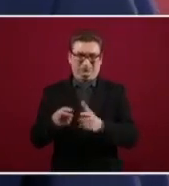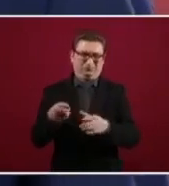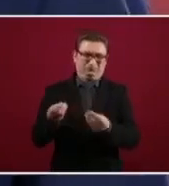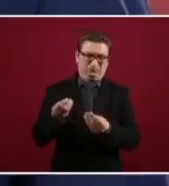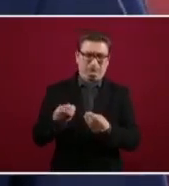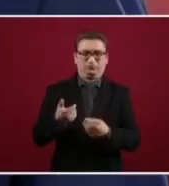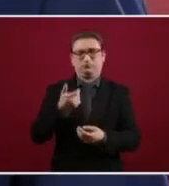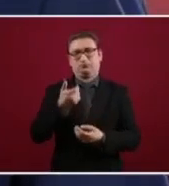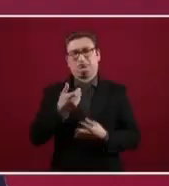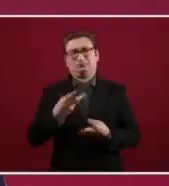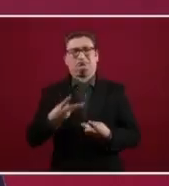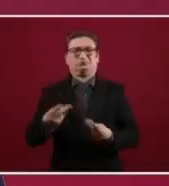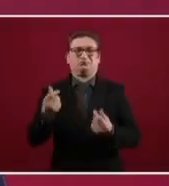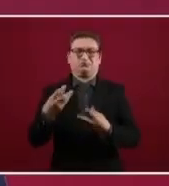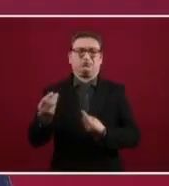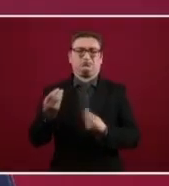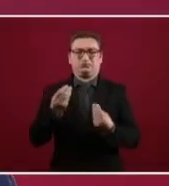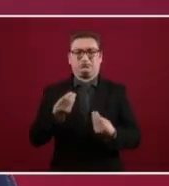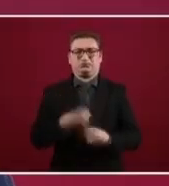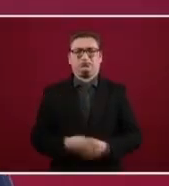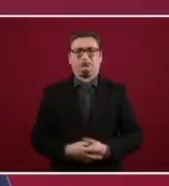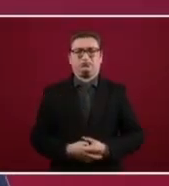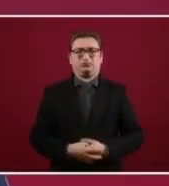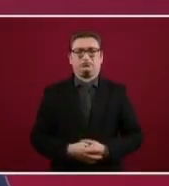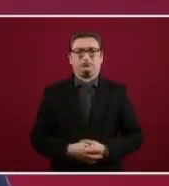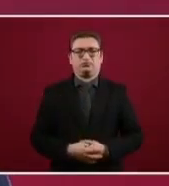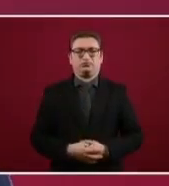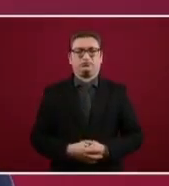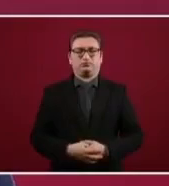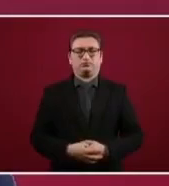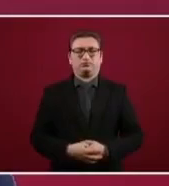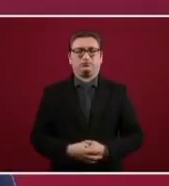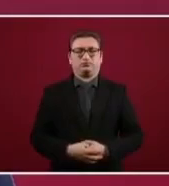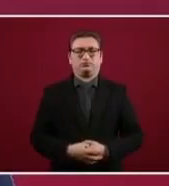gastaban también muchísimo